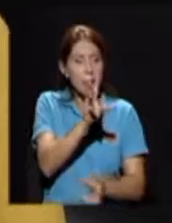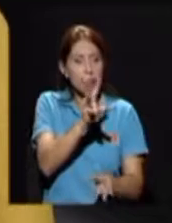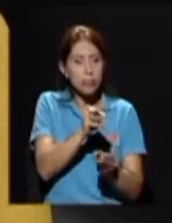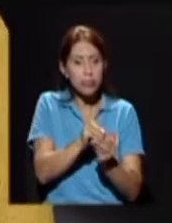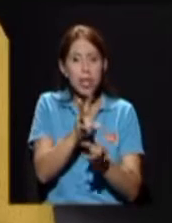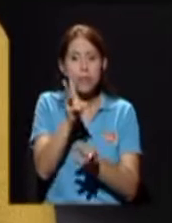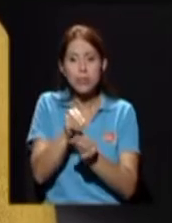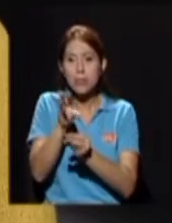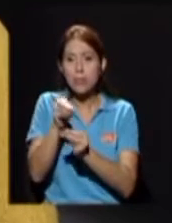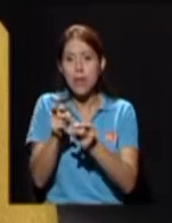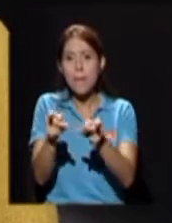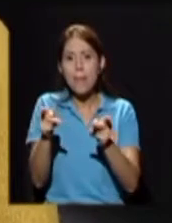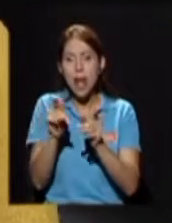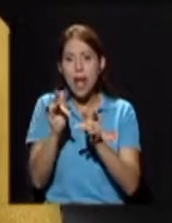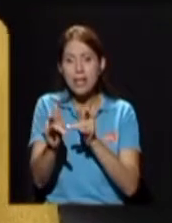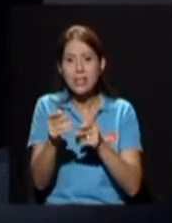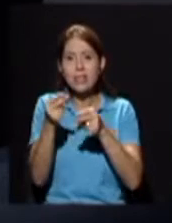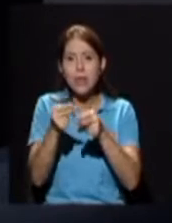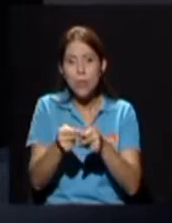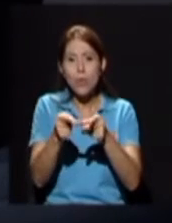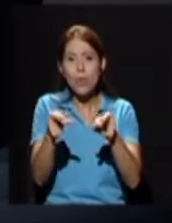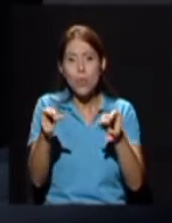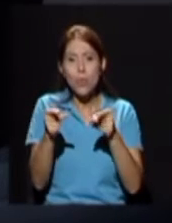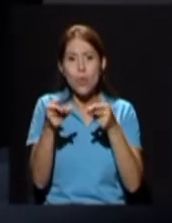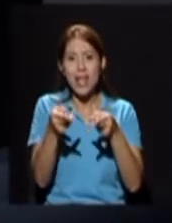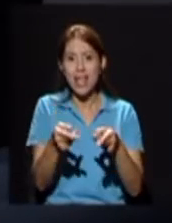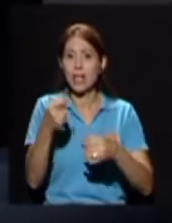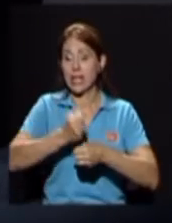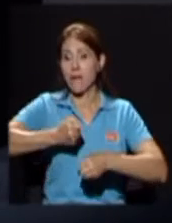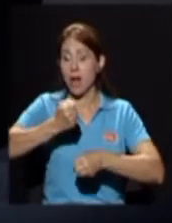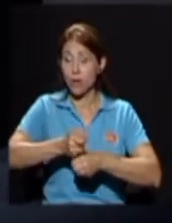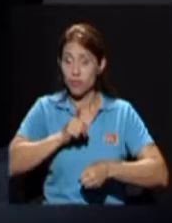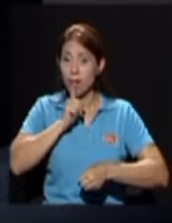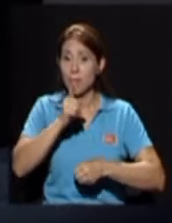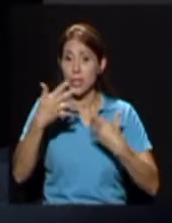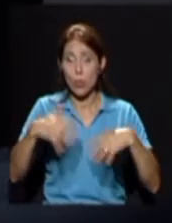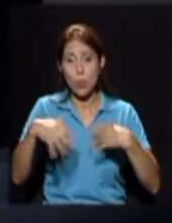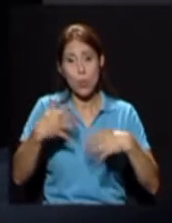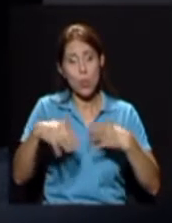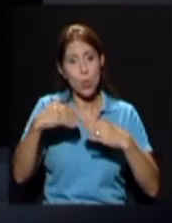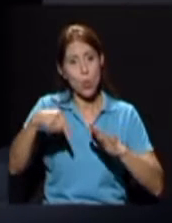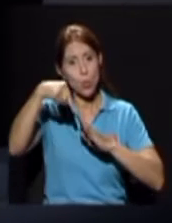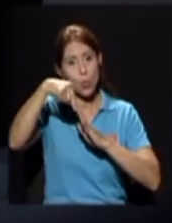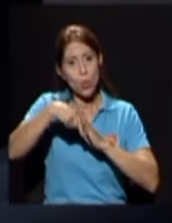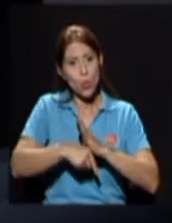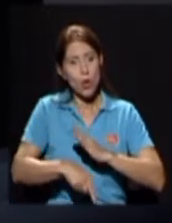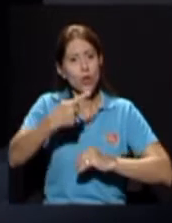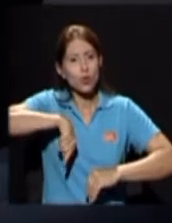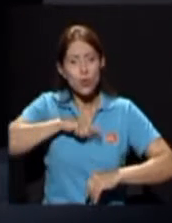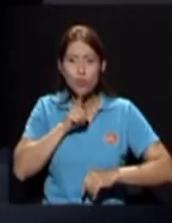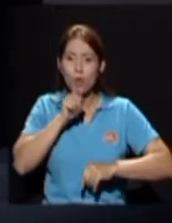sea, esos son trabajos realmente muy a profundidad, muy de meternos de lleno en los registros que